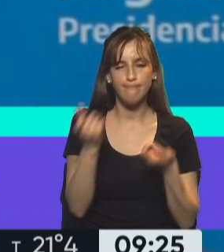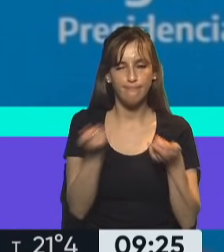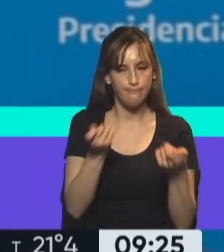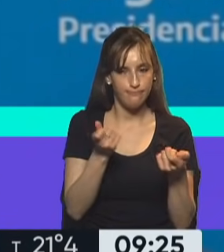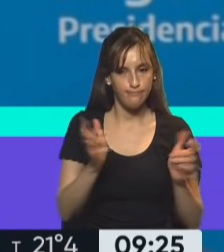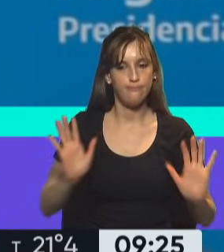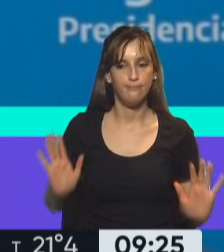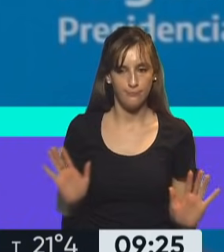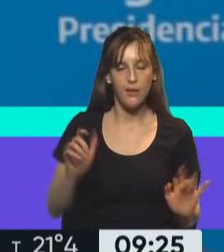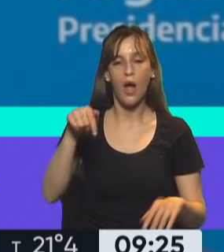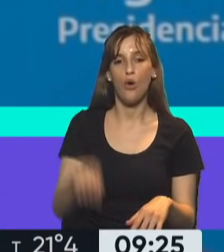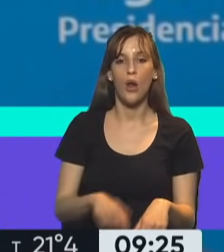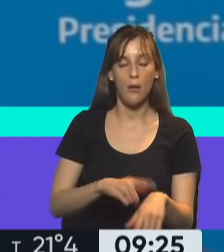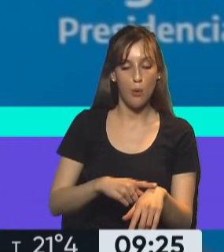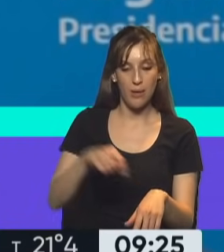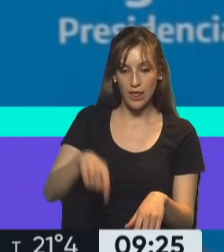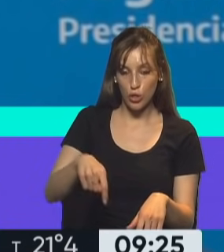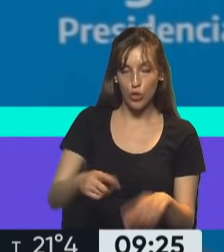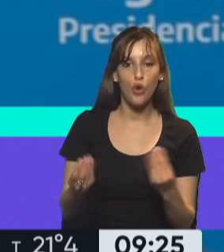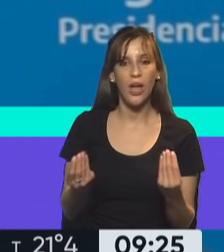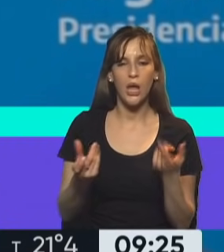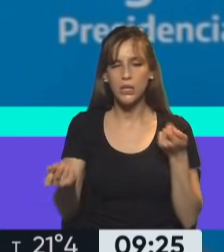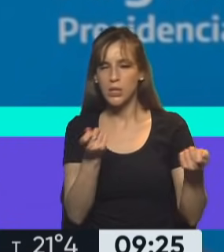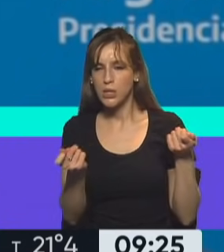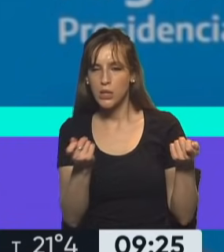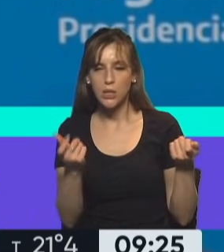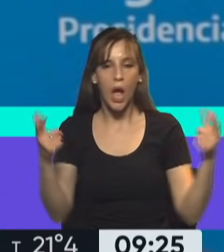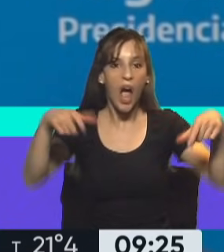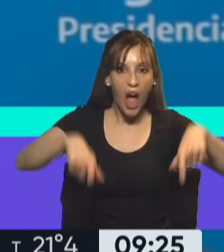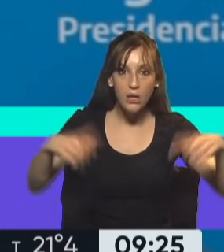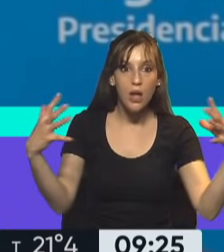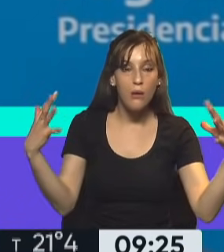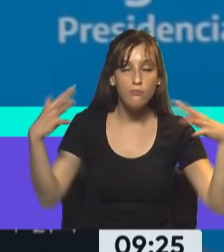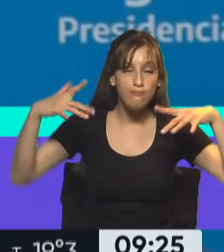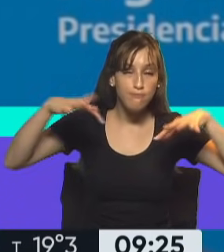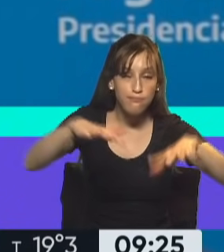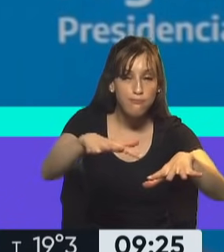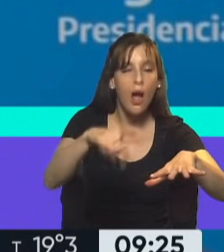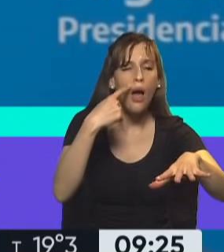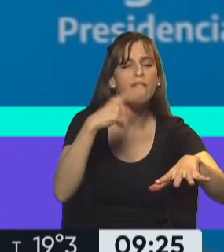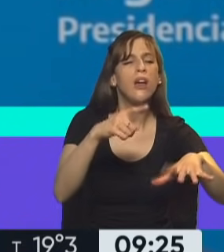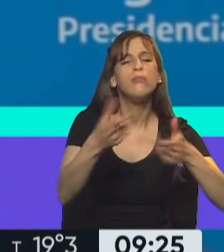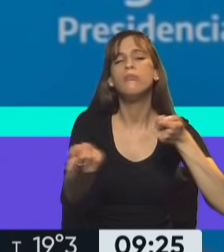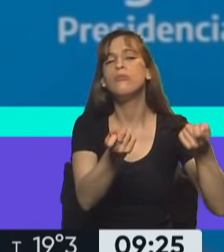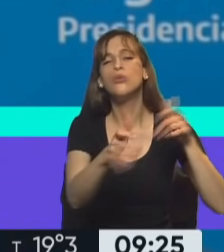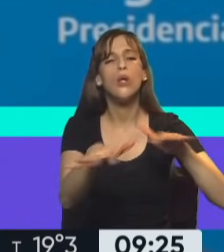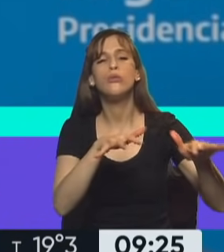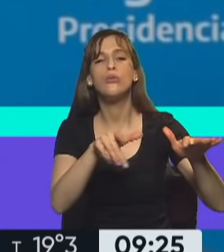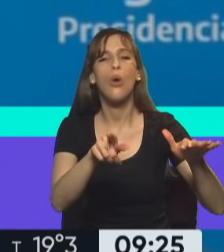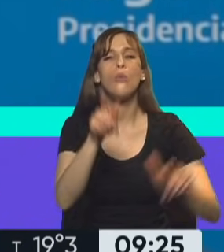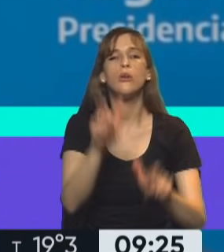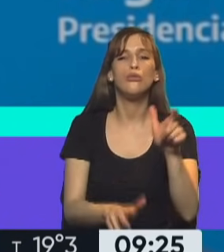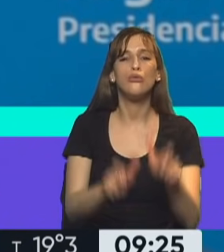este momento lo que estamos haciendo justamente es monitoreando la situación, viendo fundamentalmente el número de casos, la circulación de la